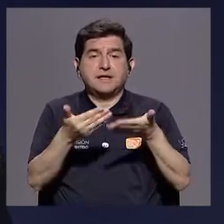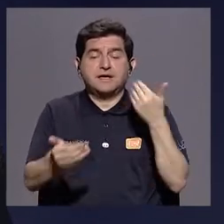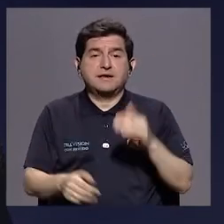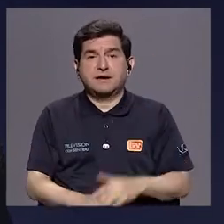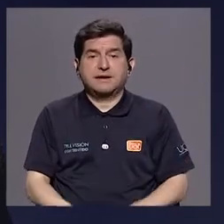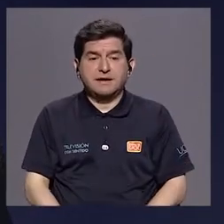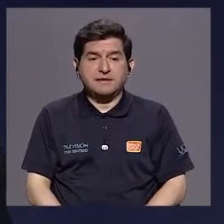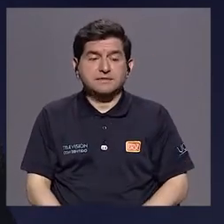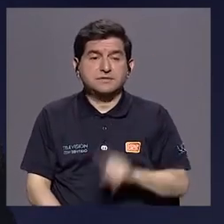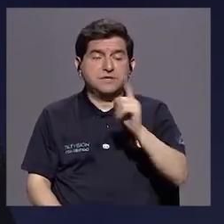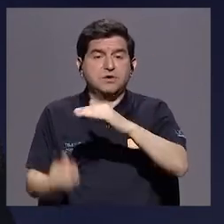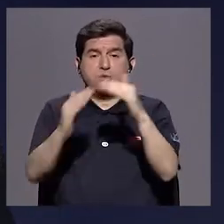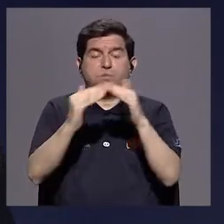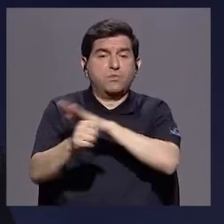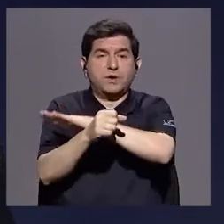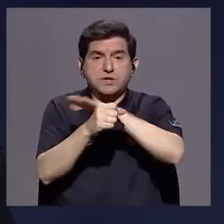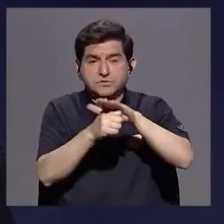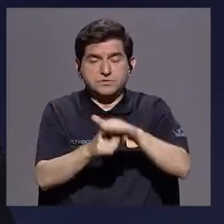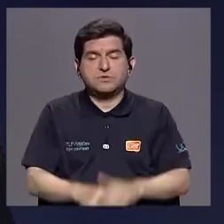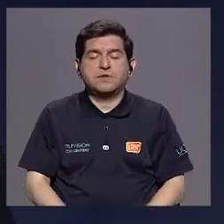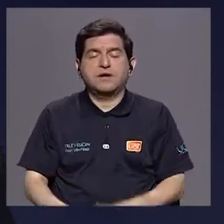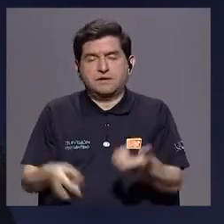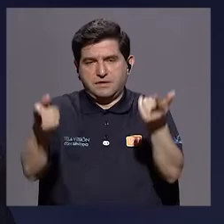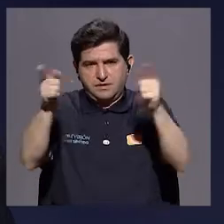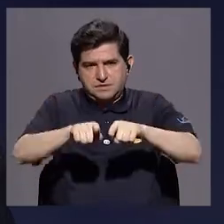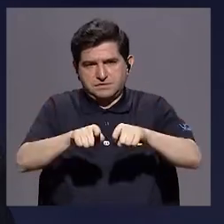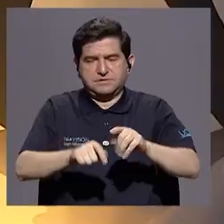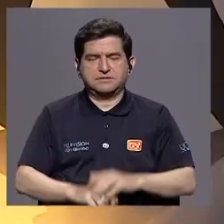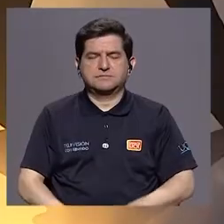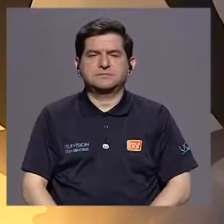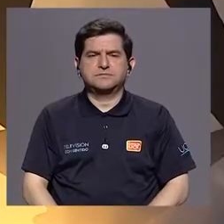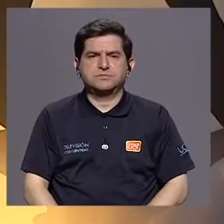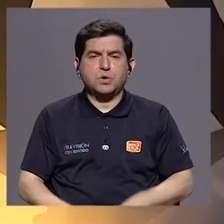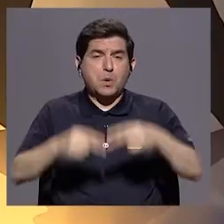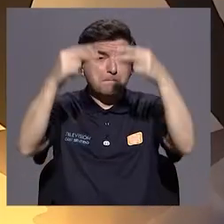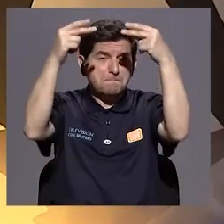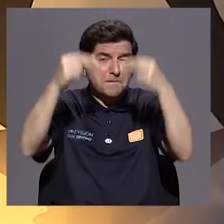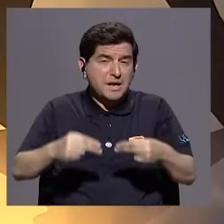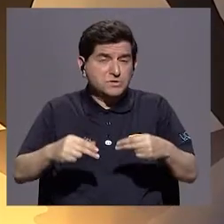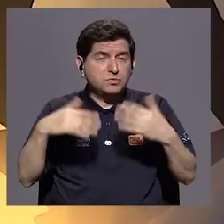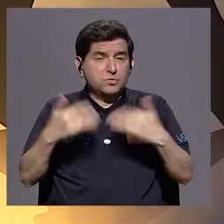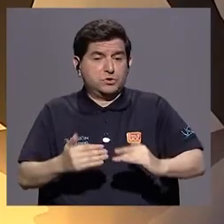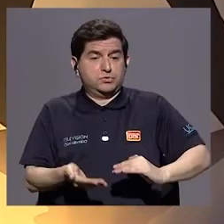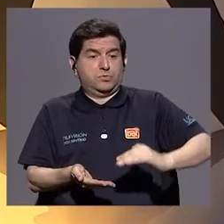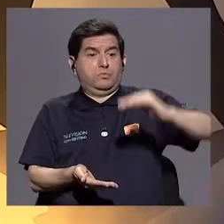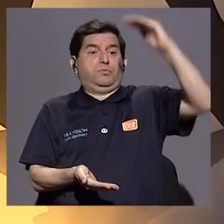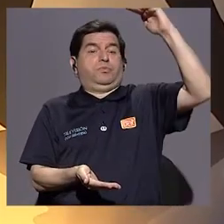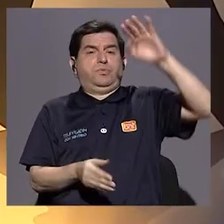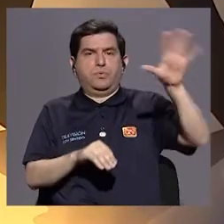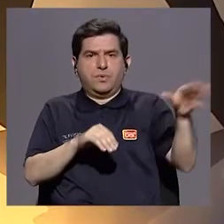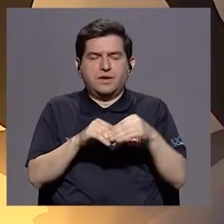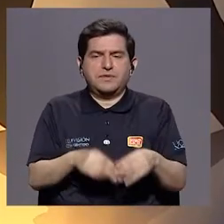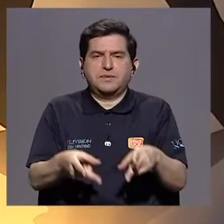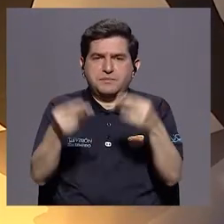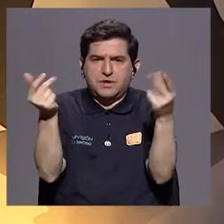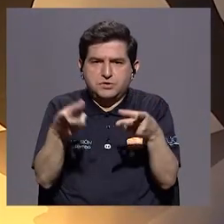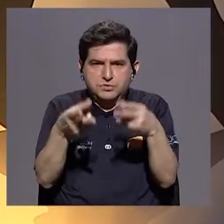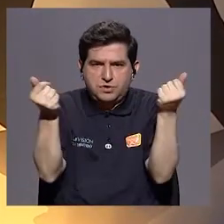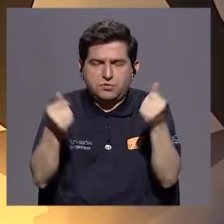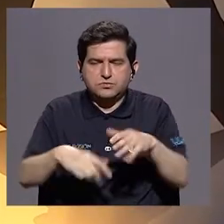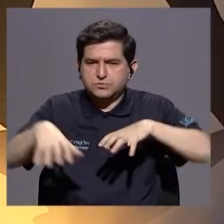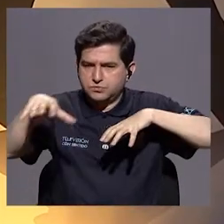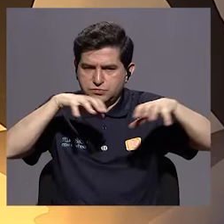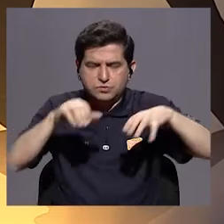una ciudad en este caso la de venecia los presupuestos deben ser gigantescos porque además de los costos asociados con la